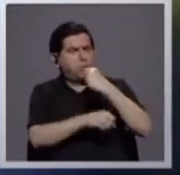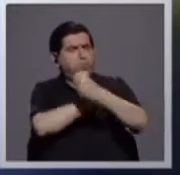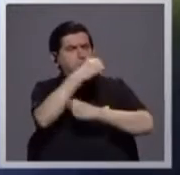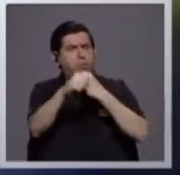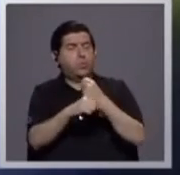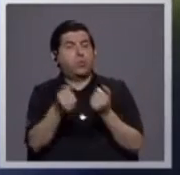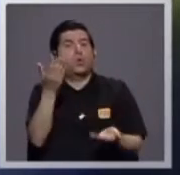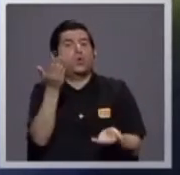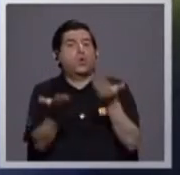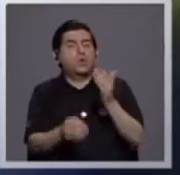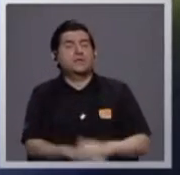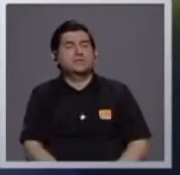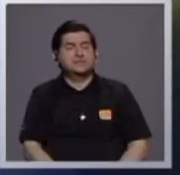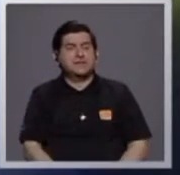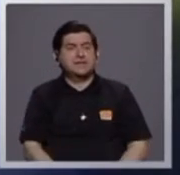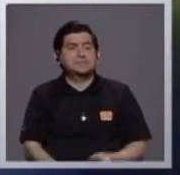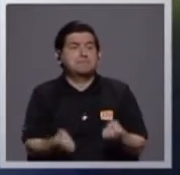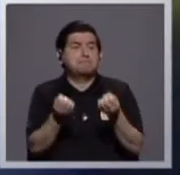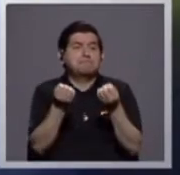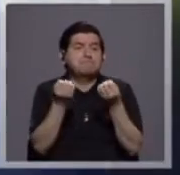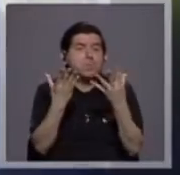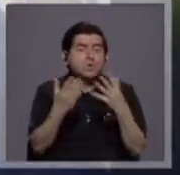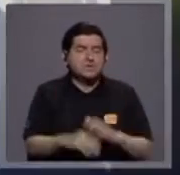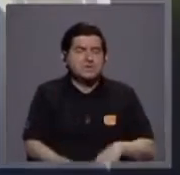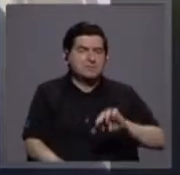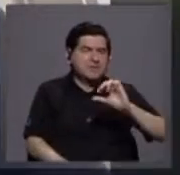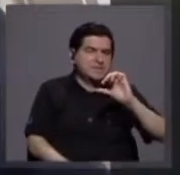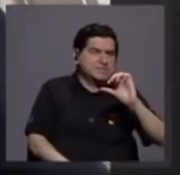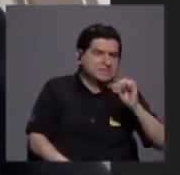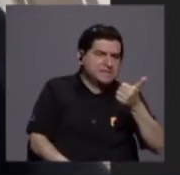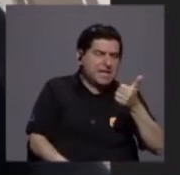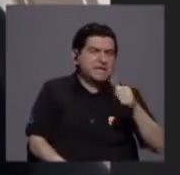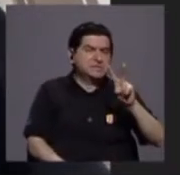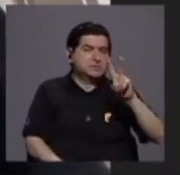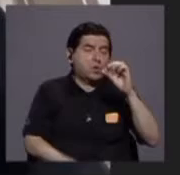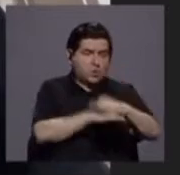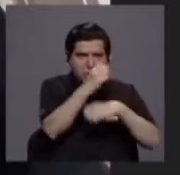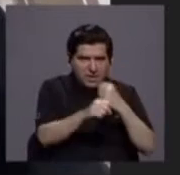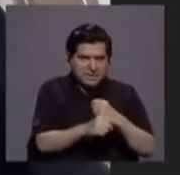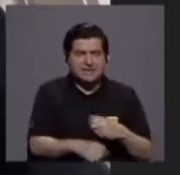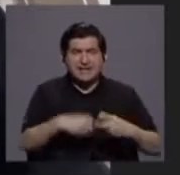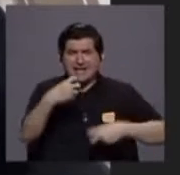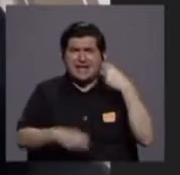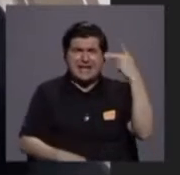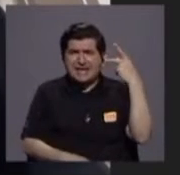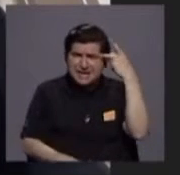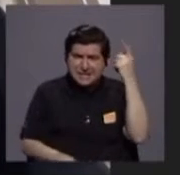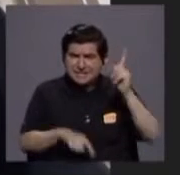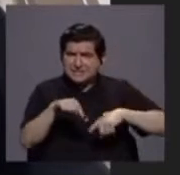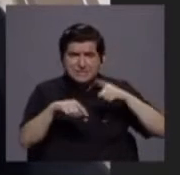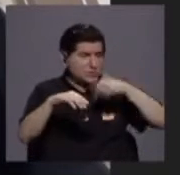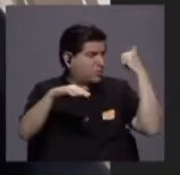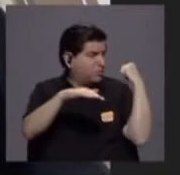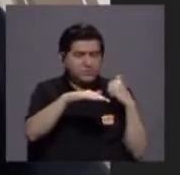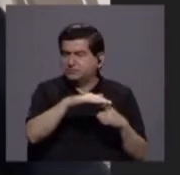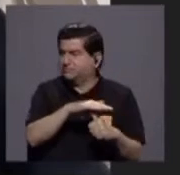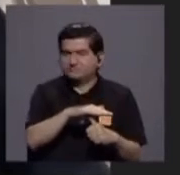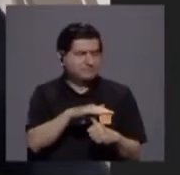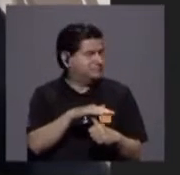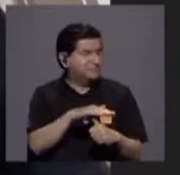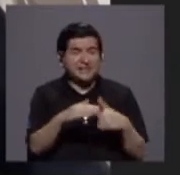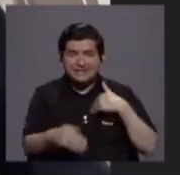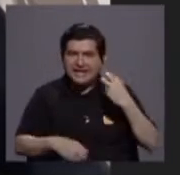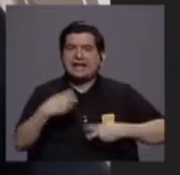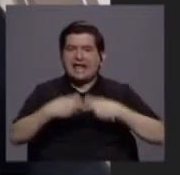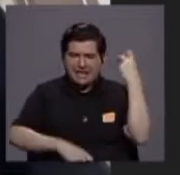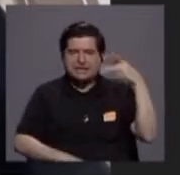Cuidado si no décadas. Y también una crisis política, porque no la podemos esconder. Tenemos una